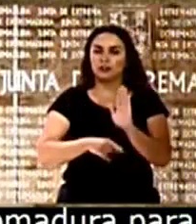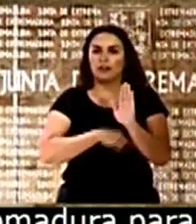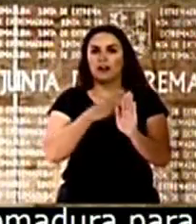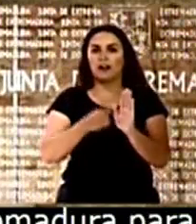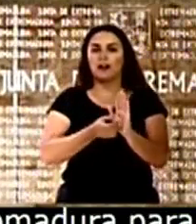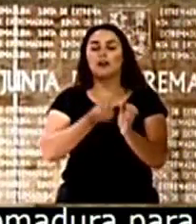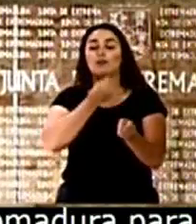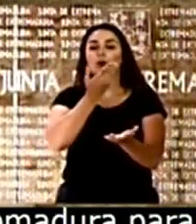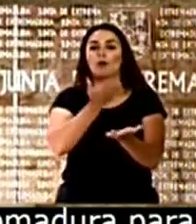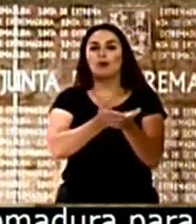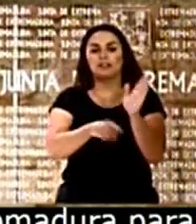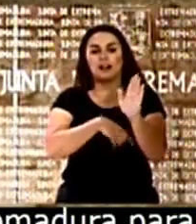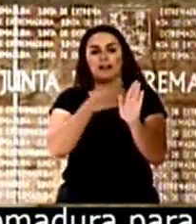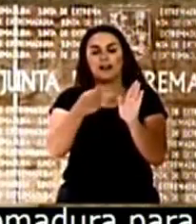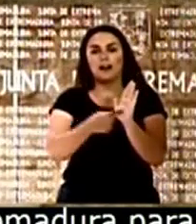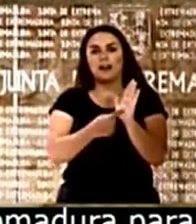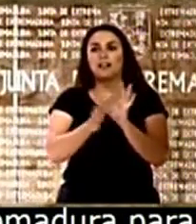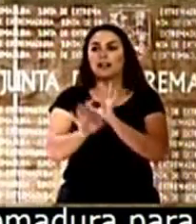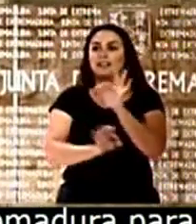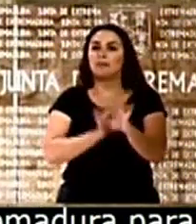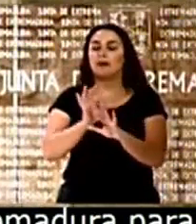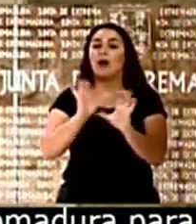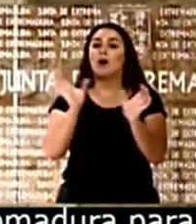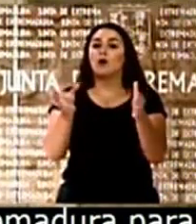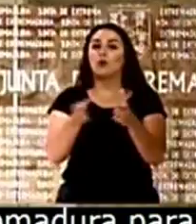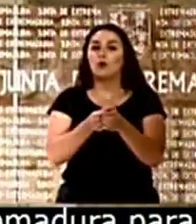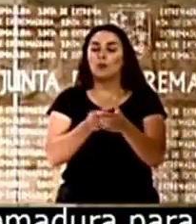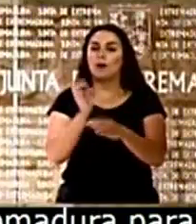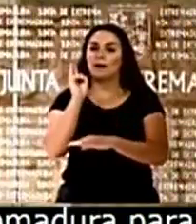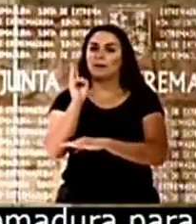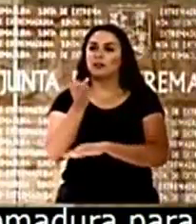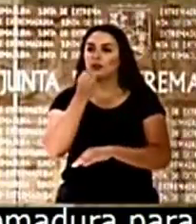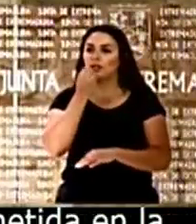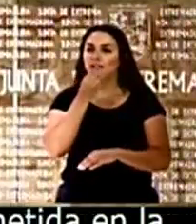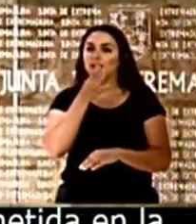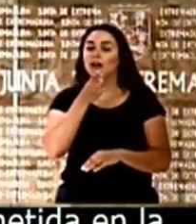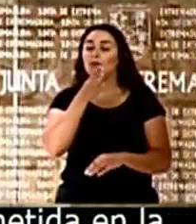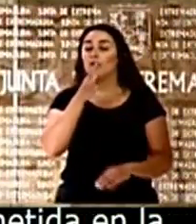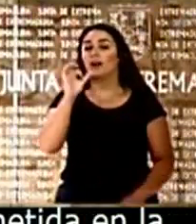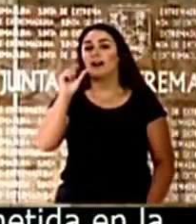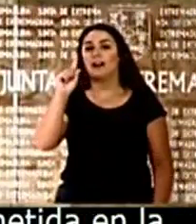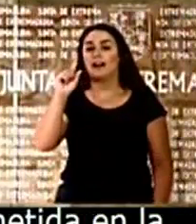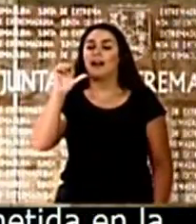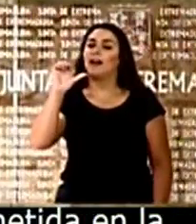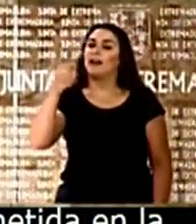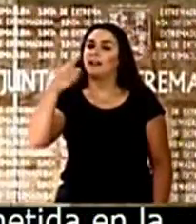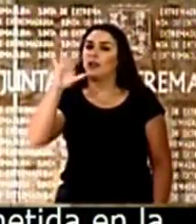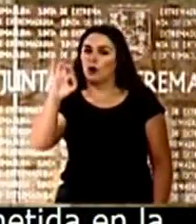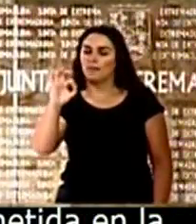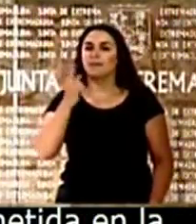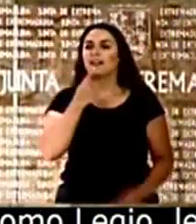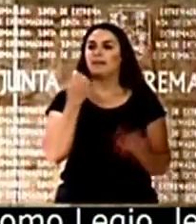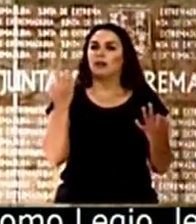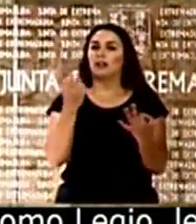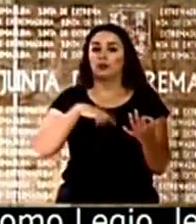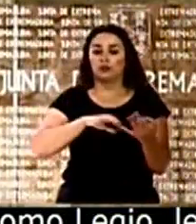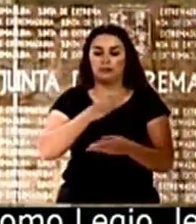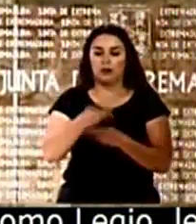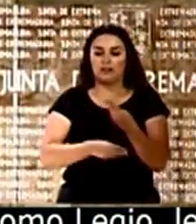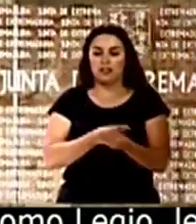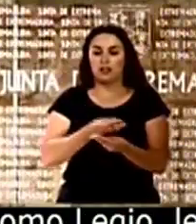propuesta de ley, metida en la Asamblea por el Grupo Parlamentario Socialista como legio. Les decía que lo que estábamos haciendo y